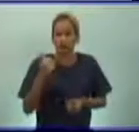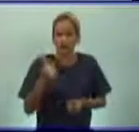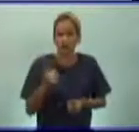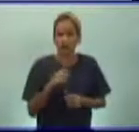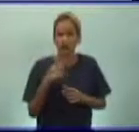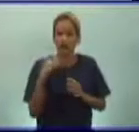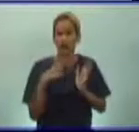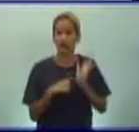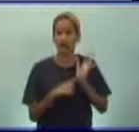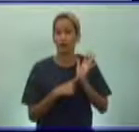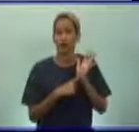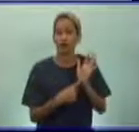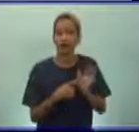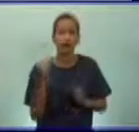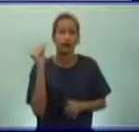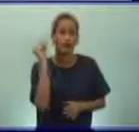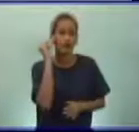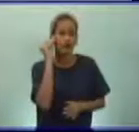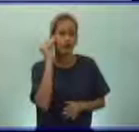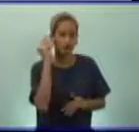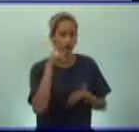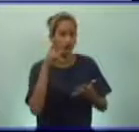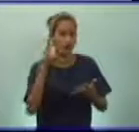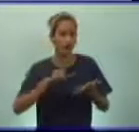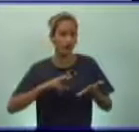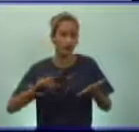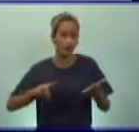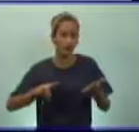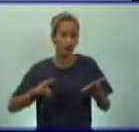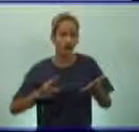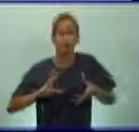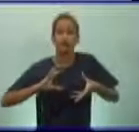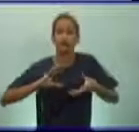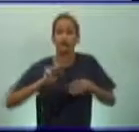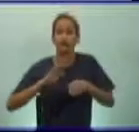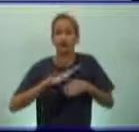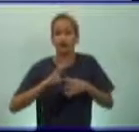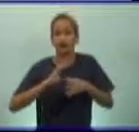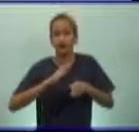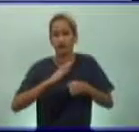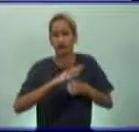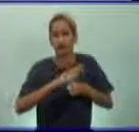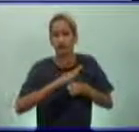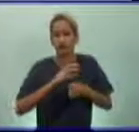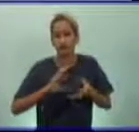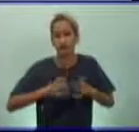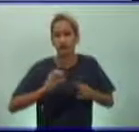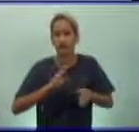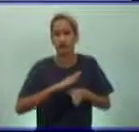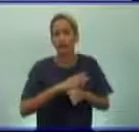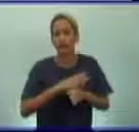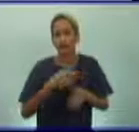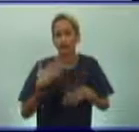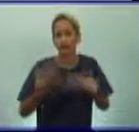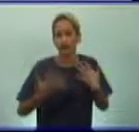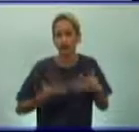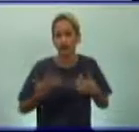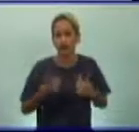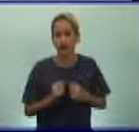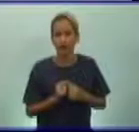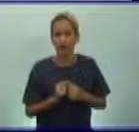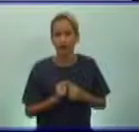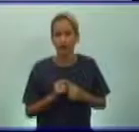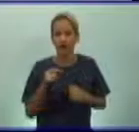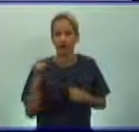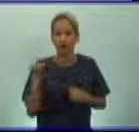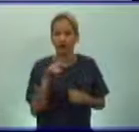demostrando comprensión de lo leído mediante variadas actividades. Para hacerlo, deberán responder preguntas